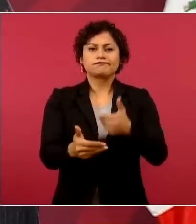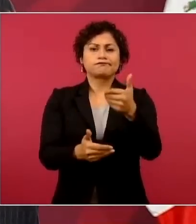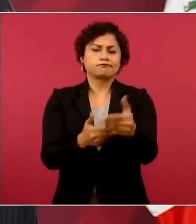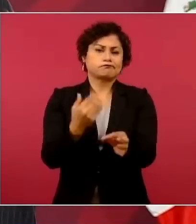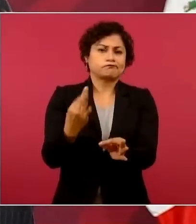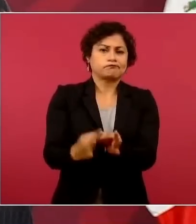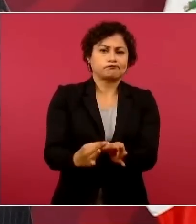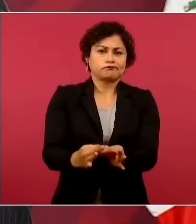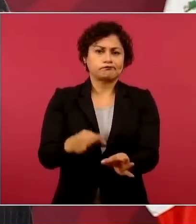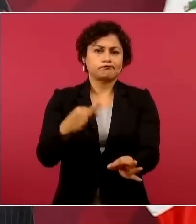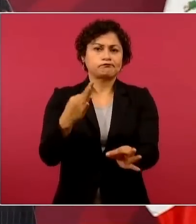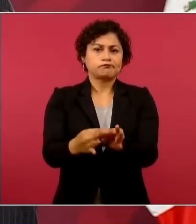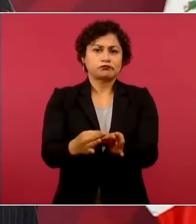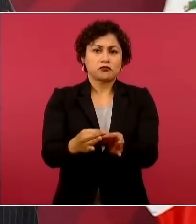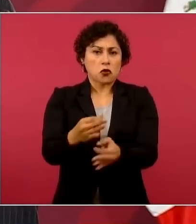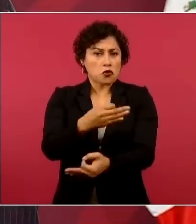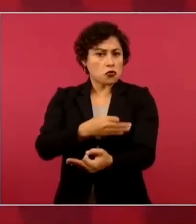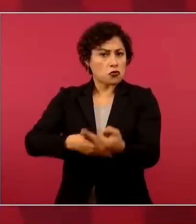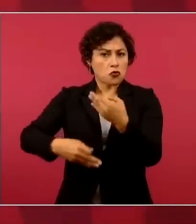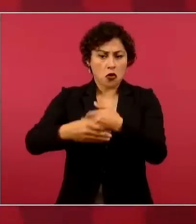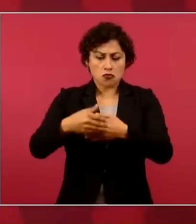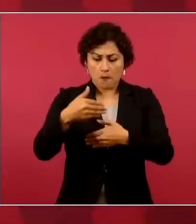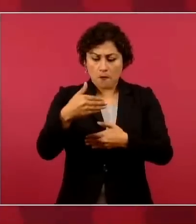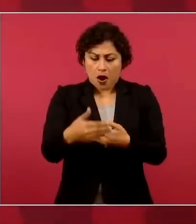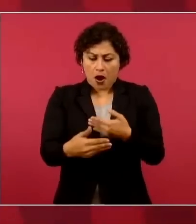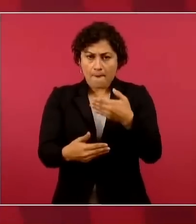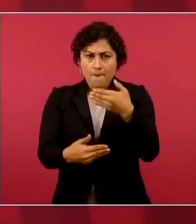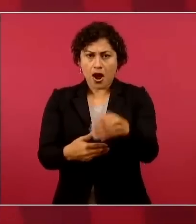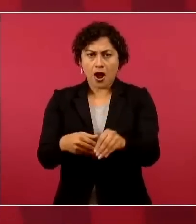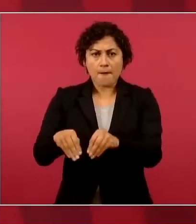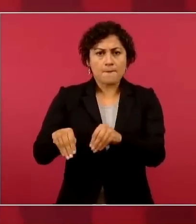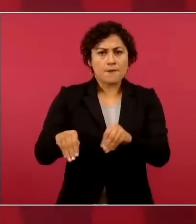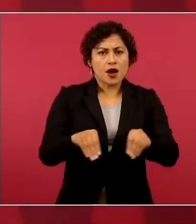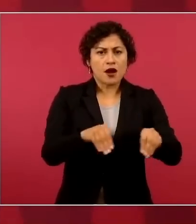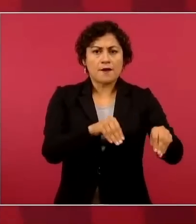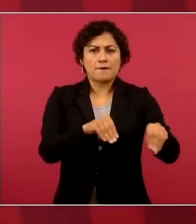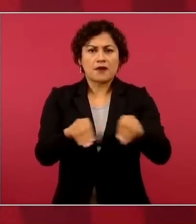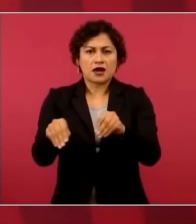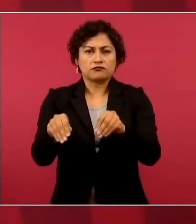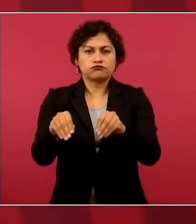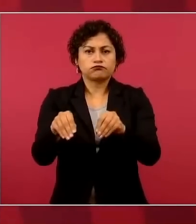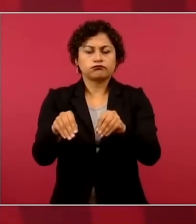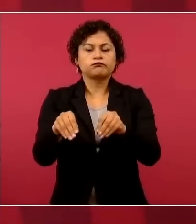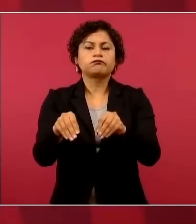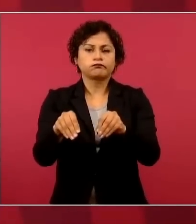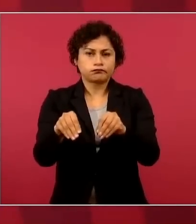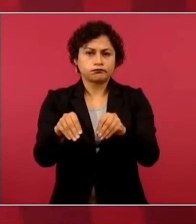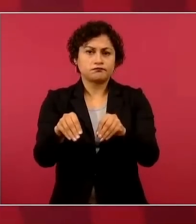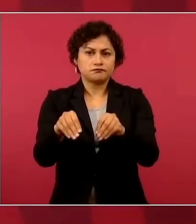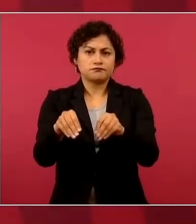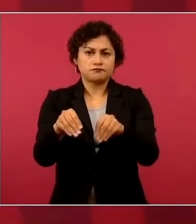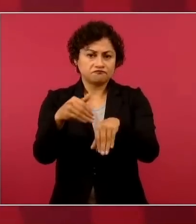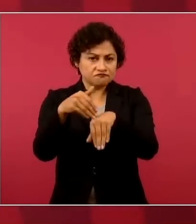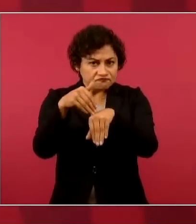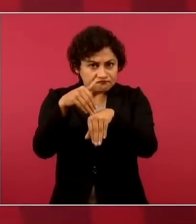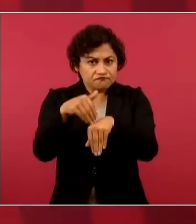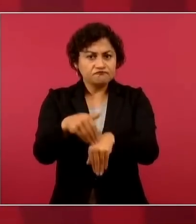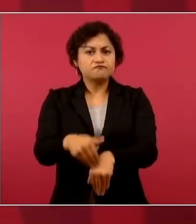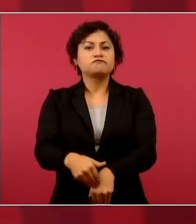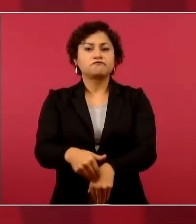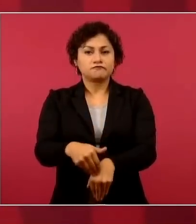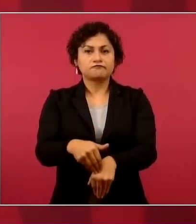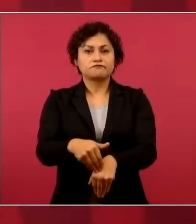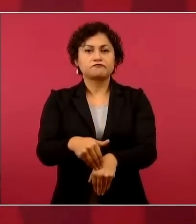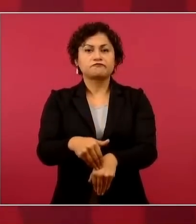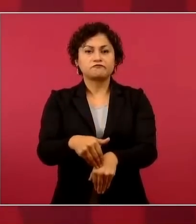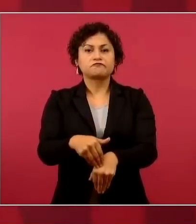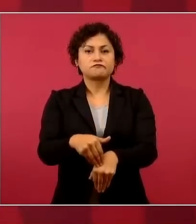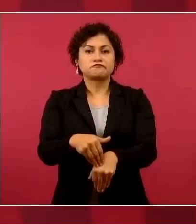el